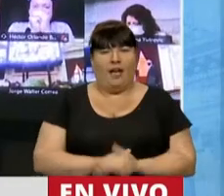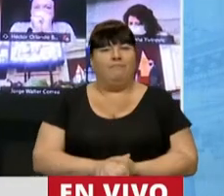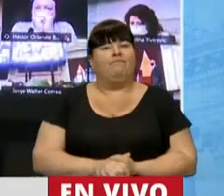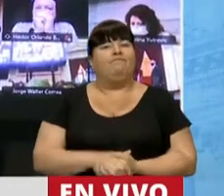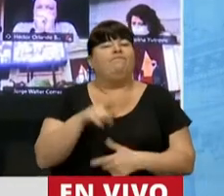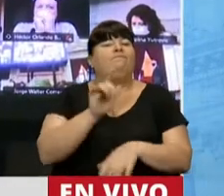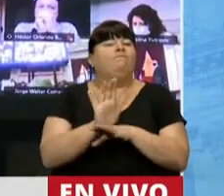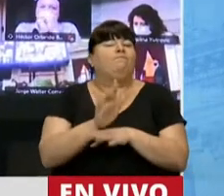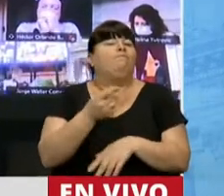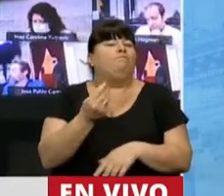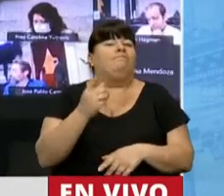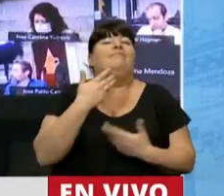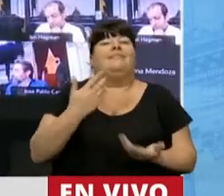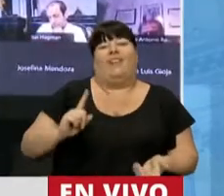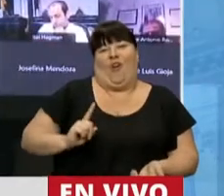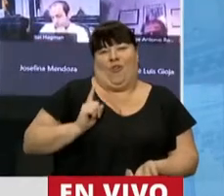eso fue